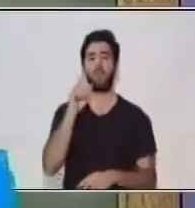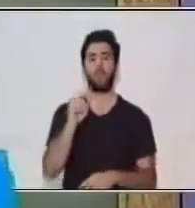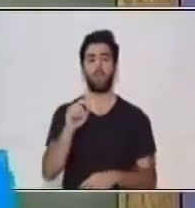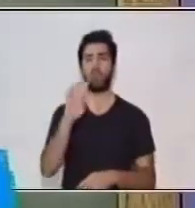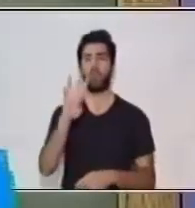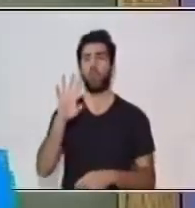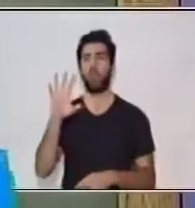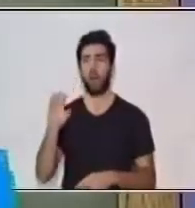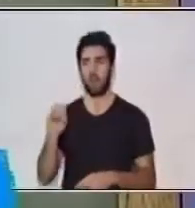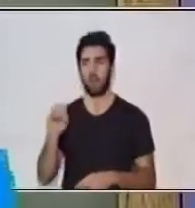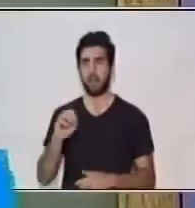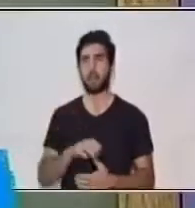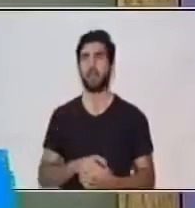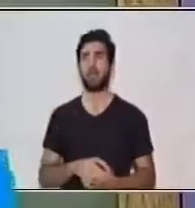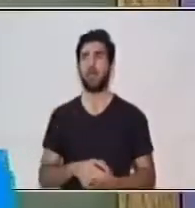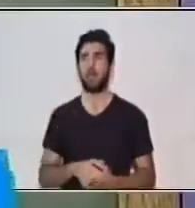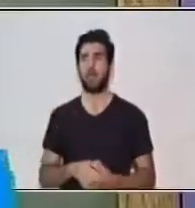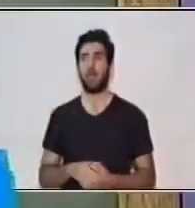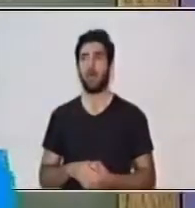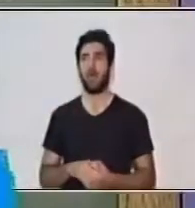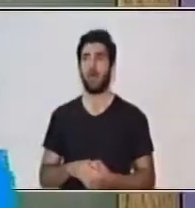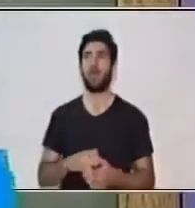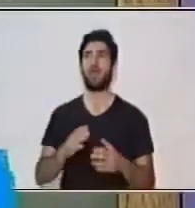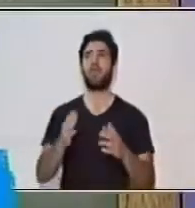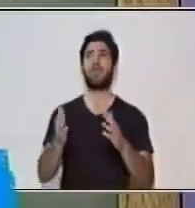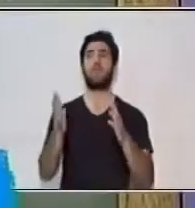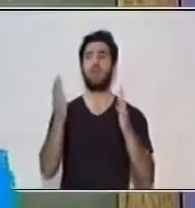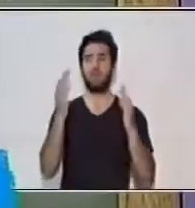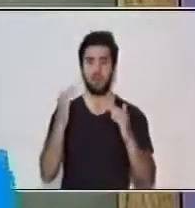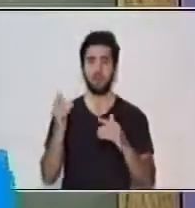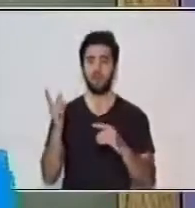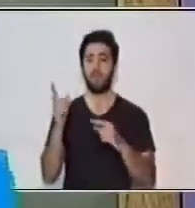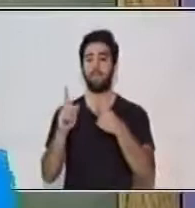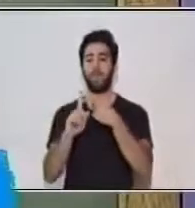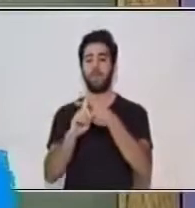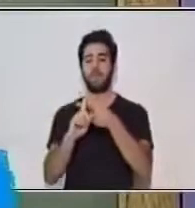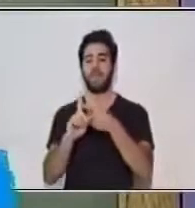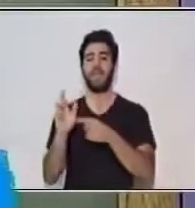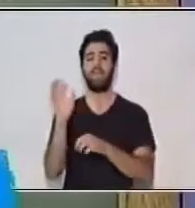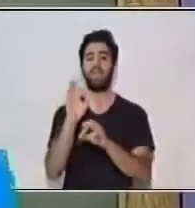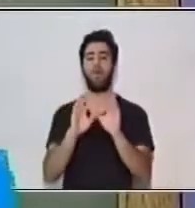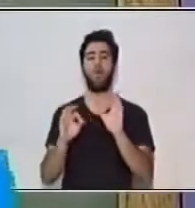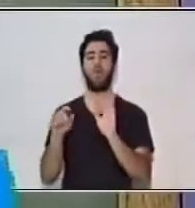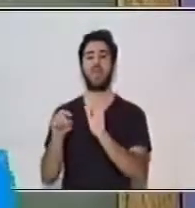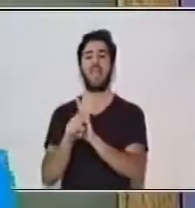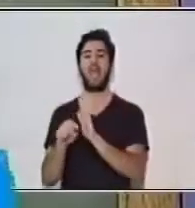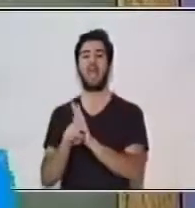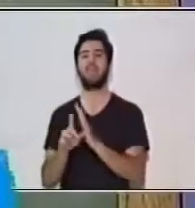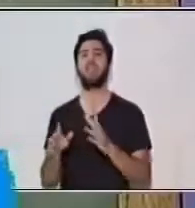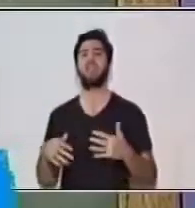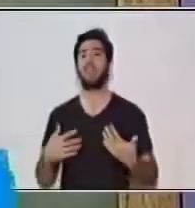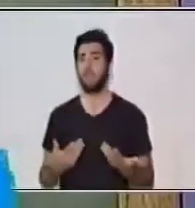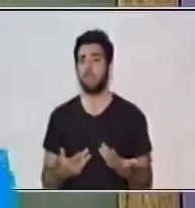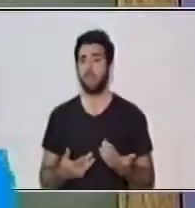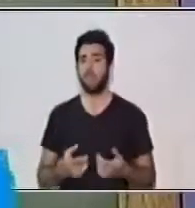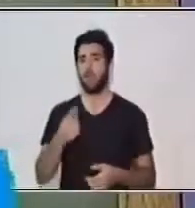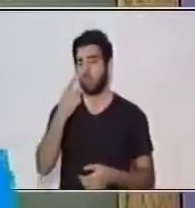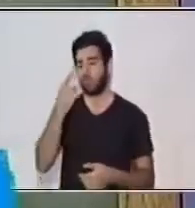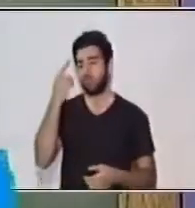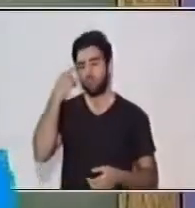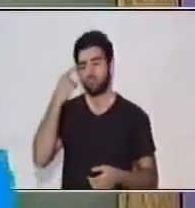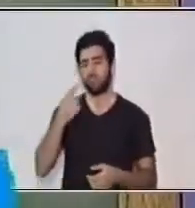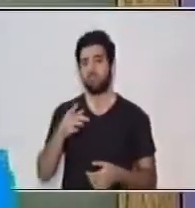1.40. ¿Qué signo va a llevar? ¿Positivo o negativo? Observemos que en Y se está desplazando en el